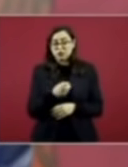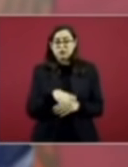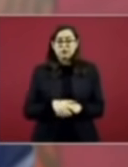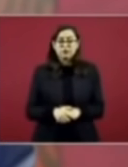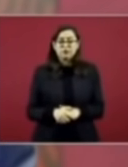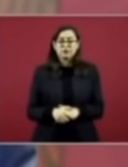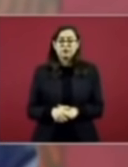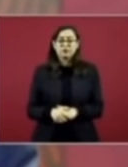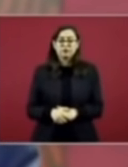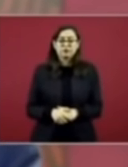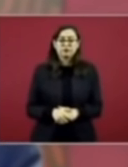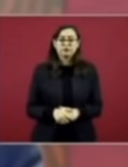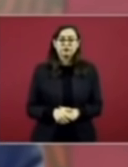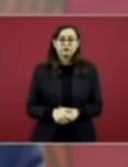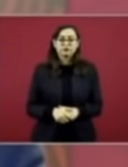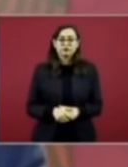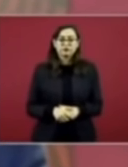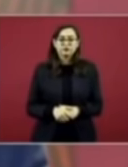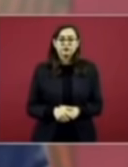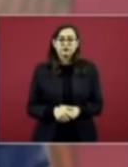en la relación